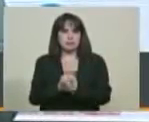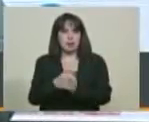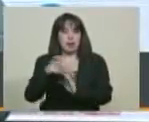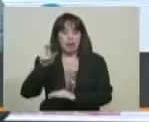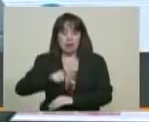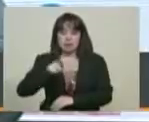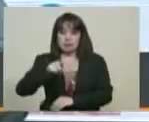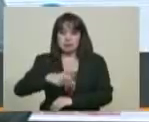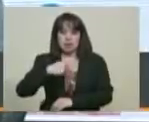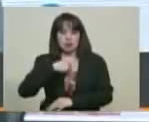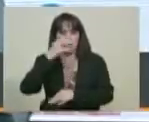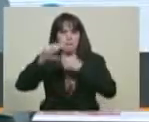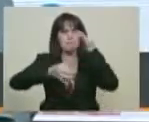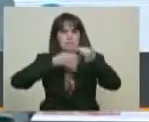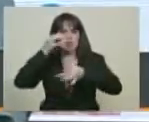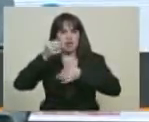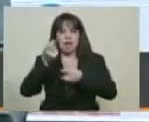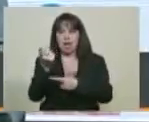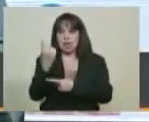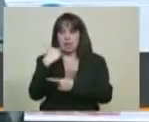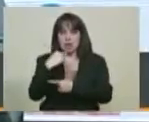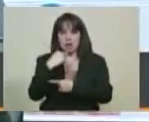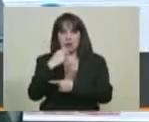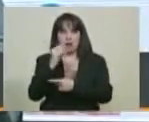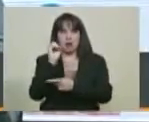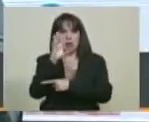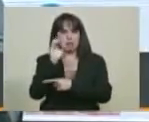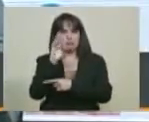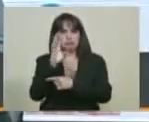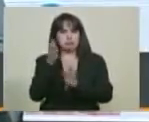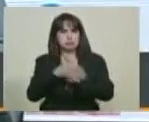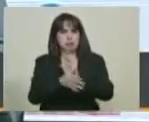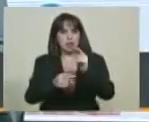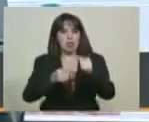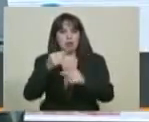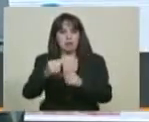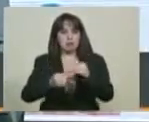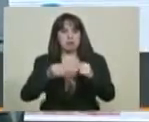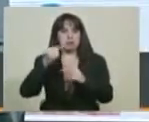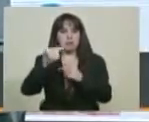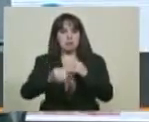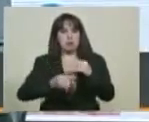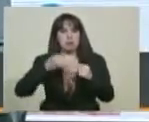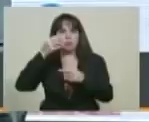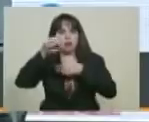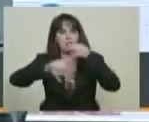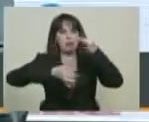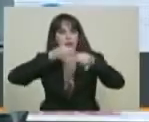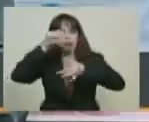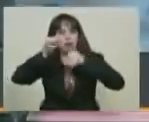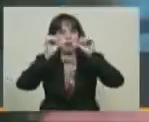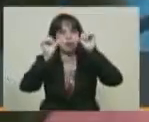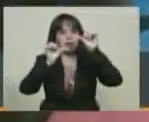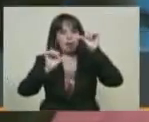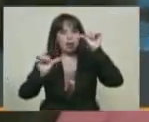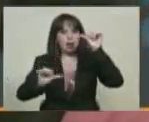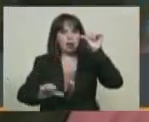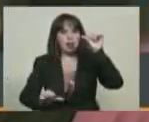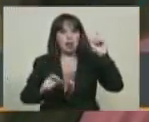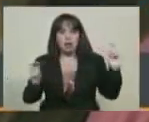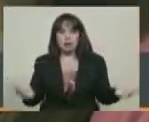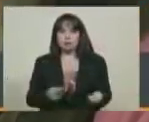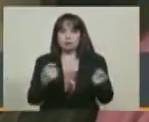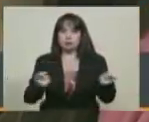necesarias. Yo expliqué algunas ayer. En el transcurso de estos días voy a seguir la labor pedagógica, estimulando la